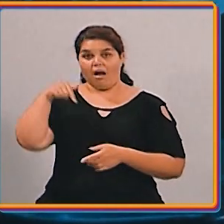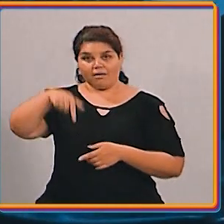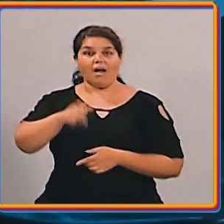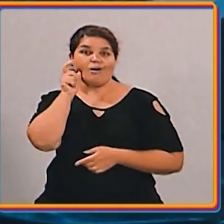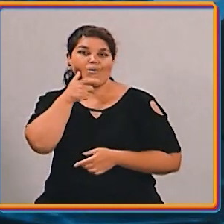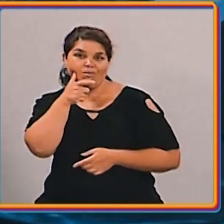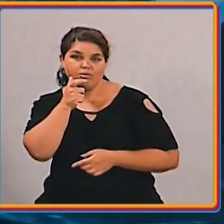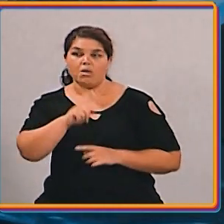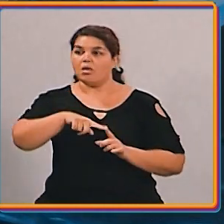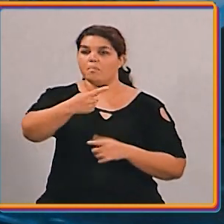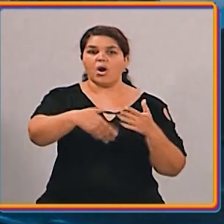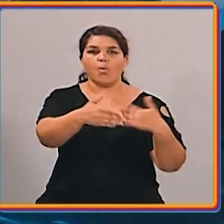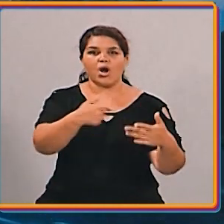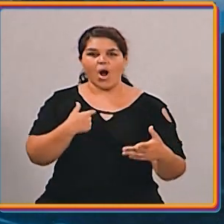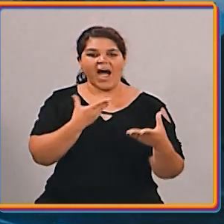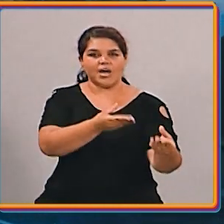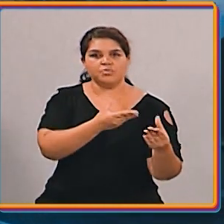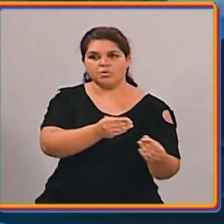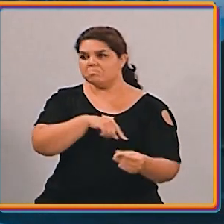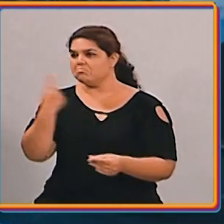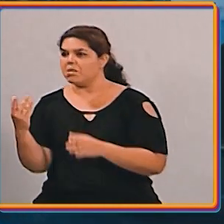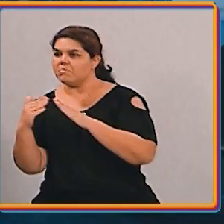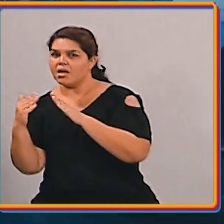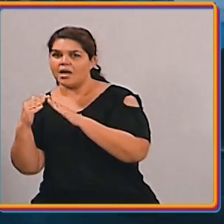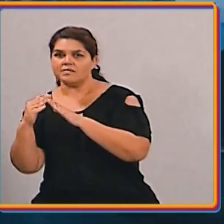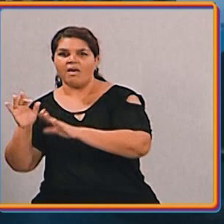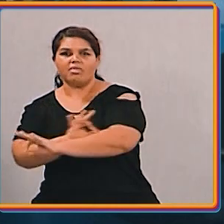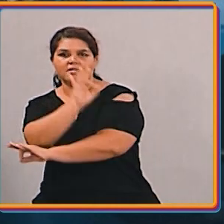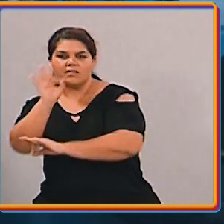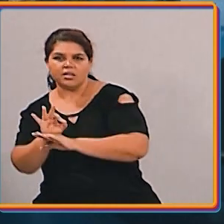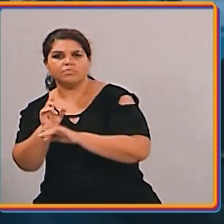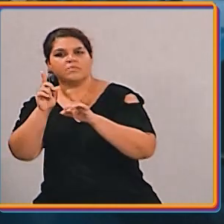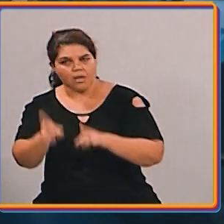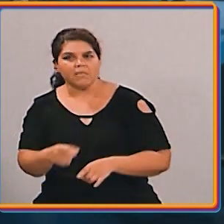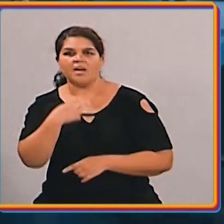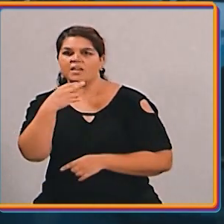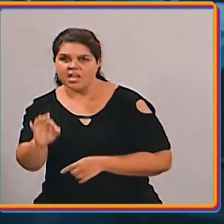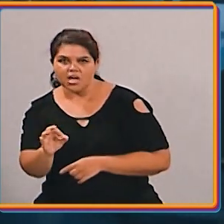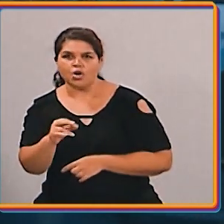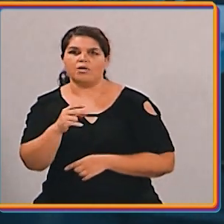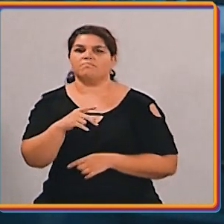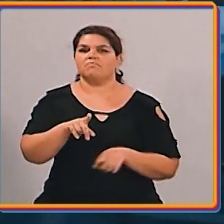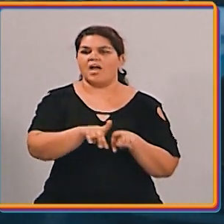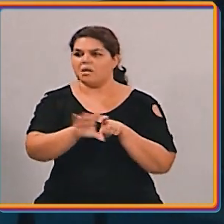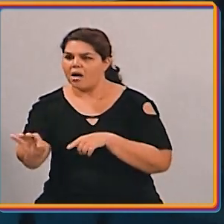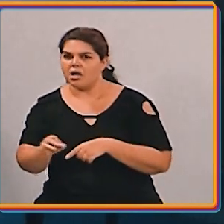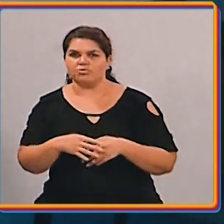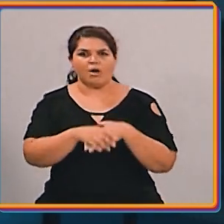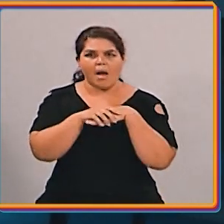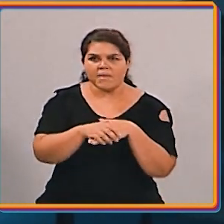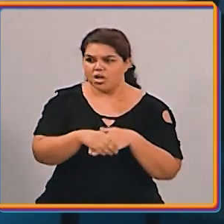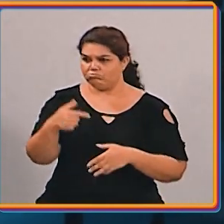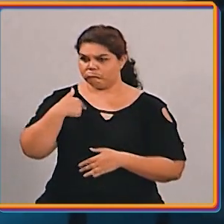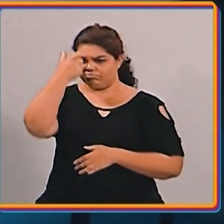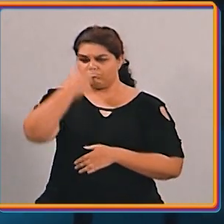y en una noche de juego soy facilitador, en mi casa diseñador, pero también soy hijo, hermano, amigo.